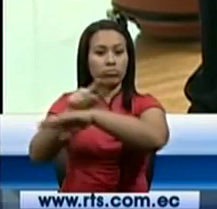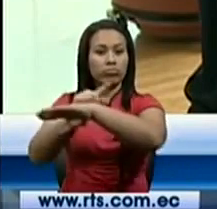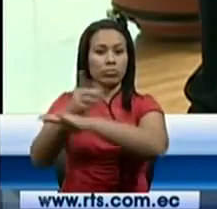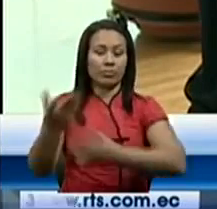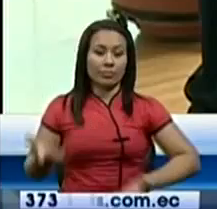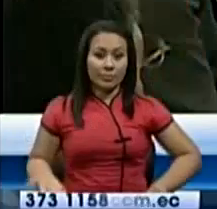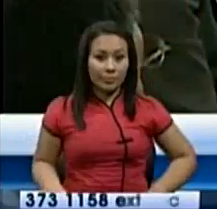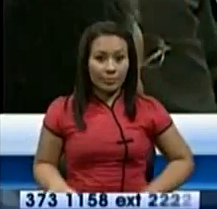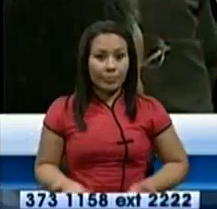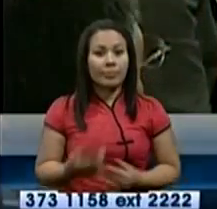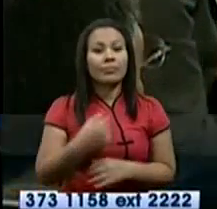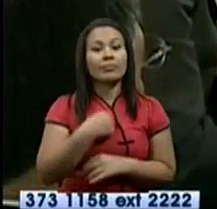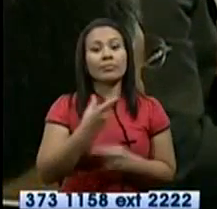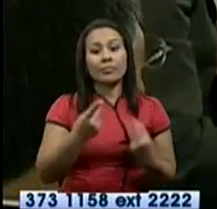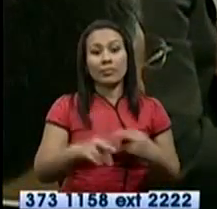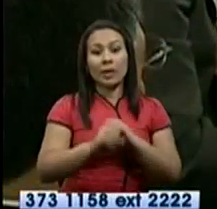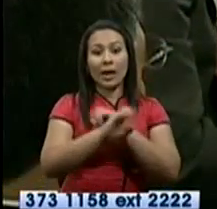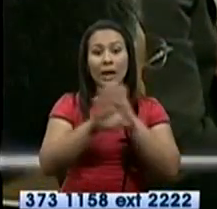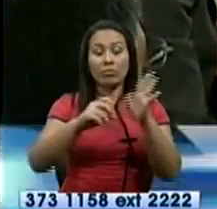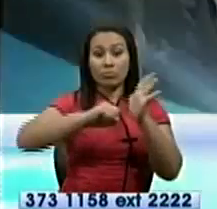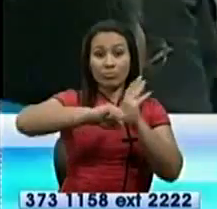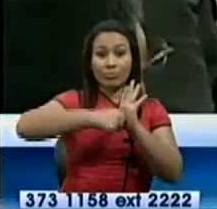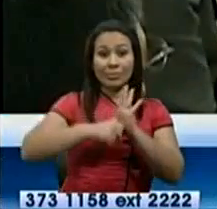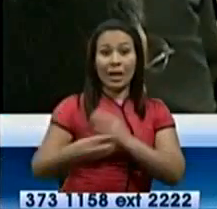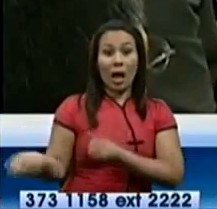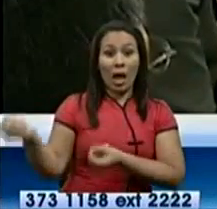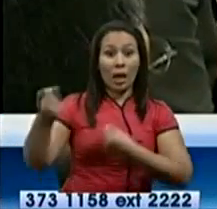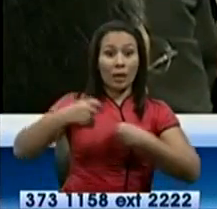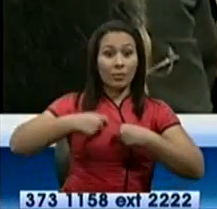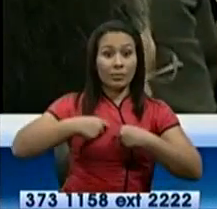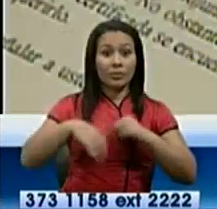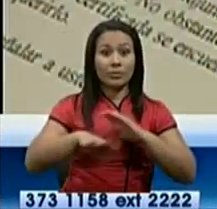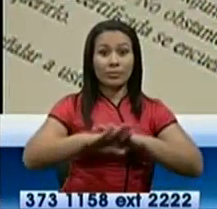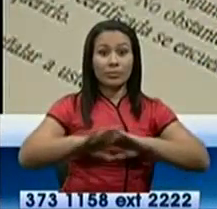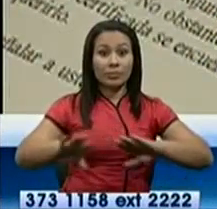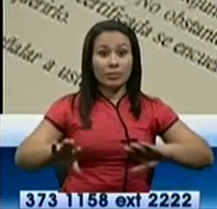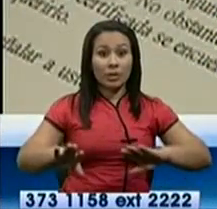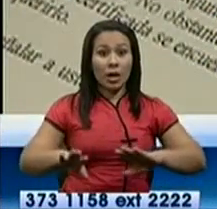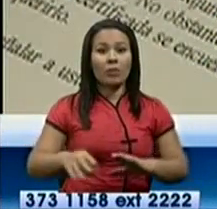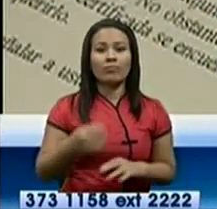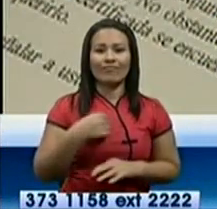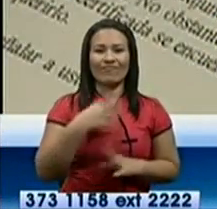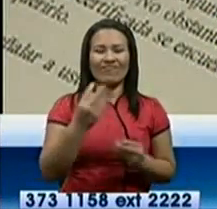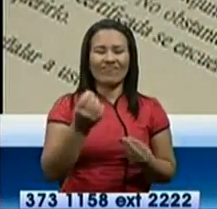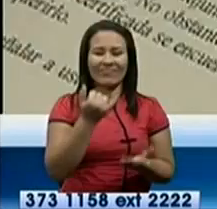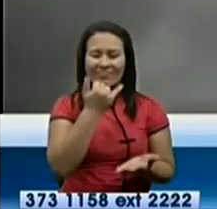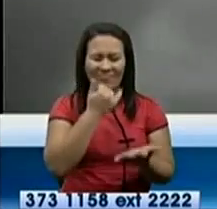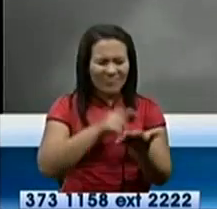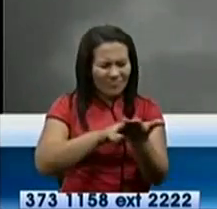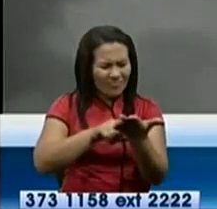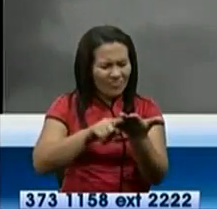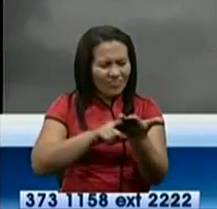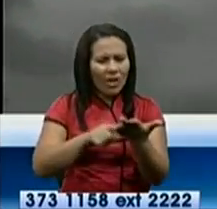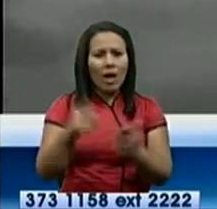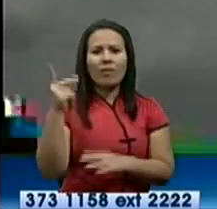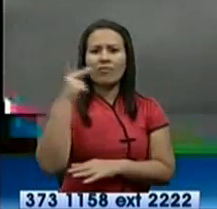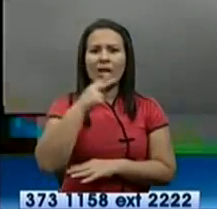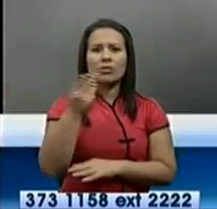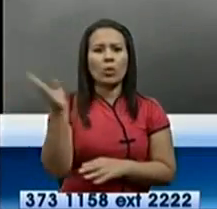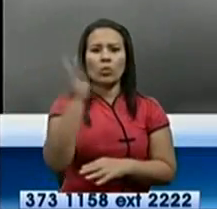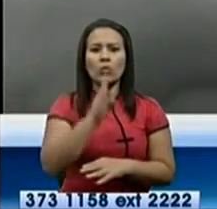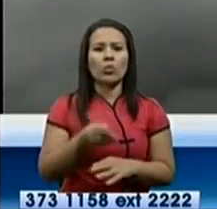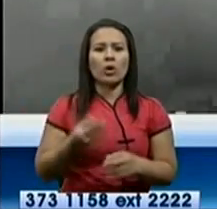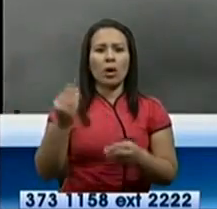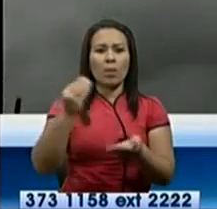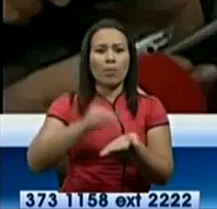ni de responsabilidad administrativa. Es que la Contraloría en dos informes, según Aguilar, ya detectó irregularidades en la contratación, pero que jamás se dieron nombres